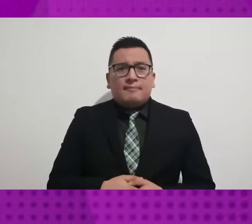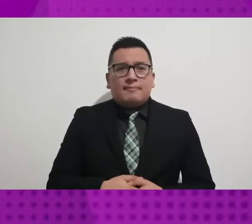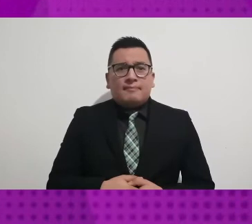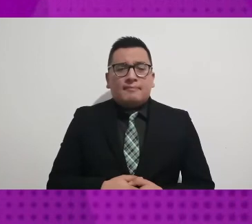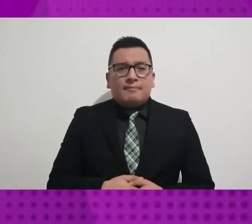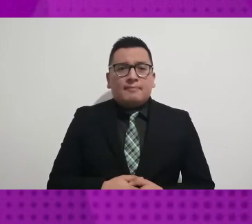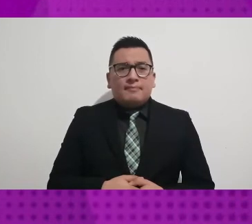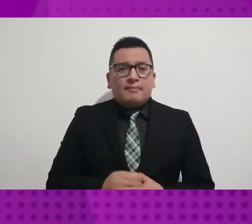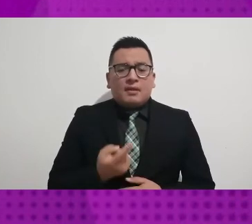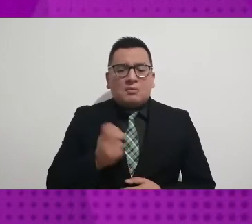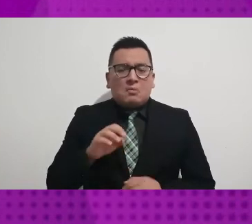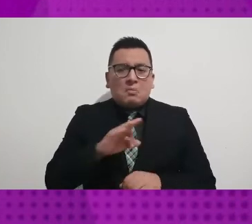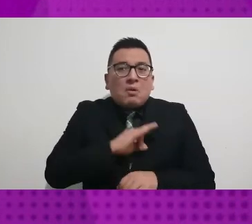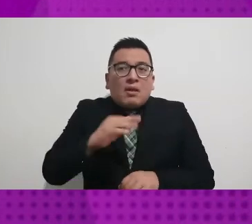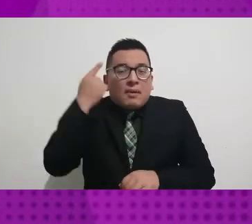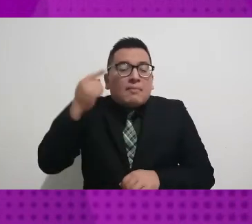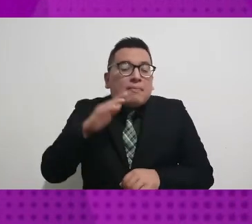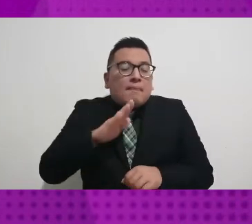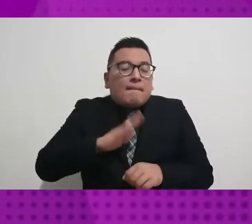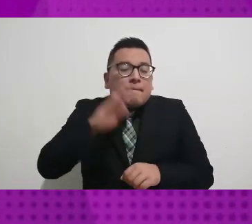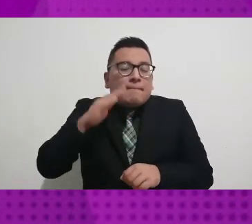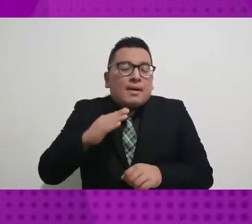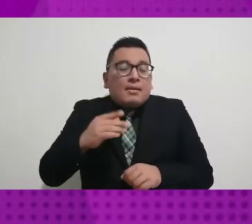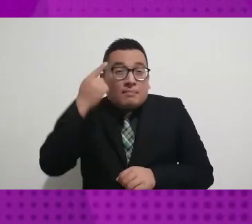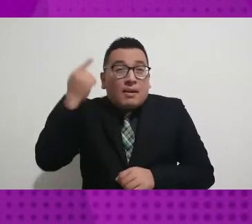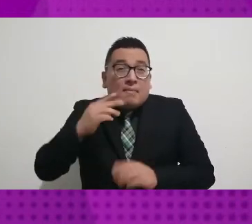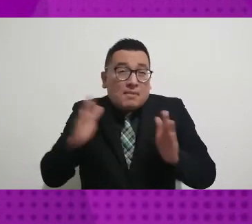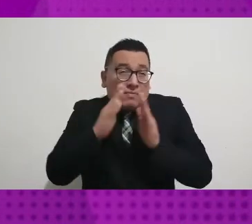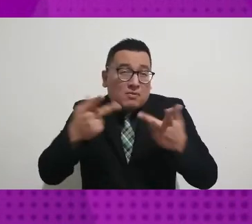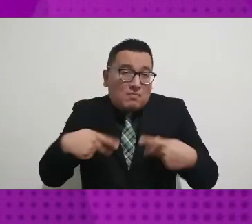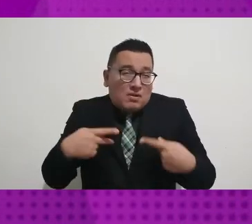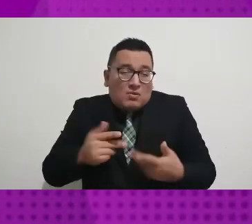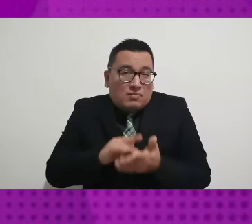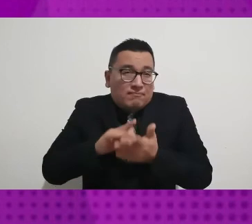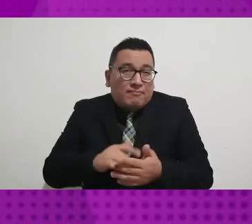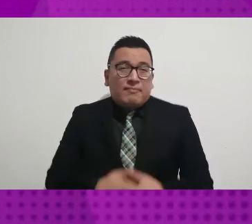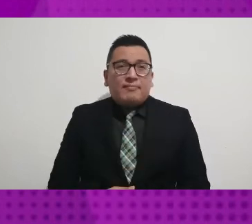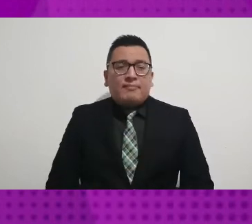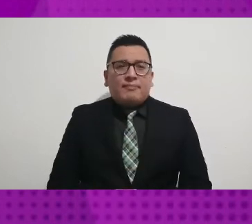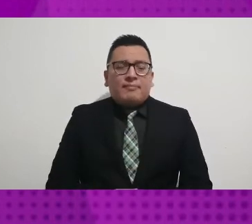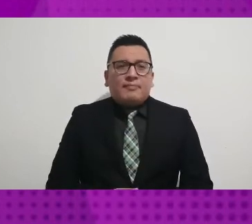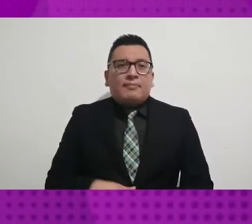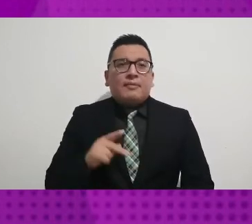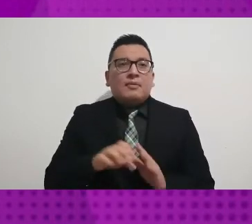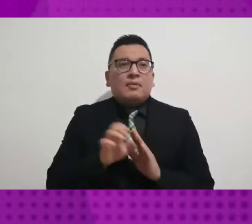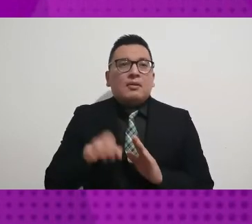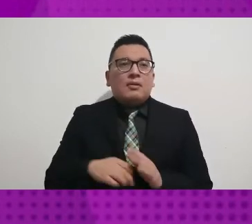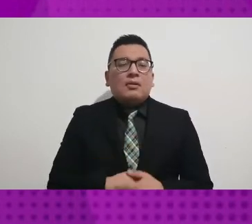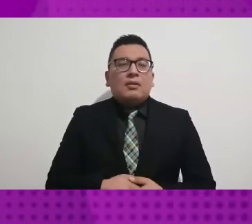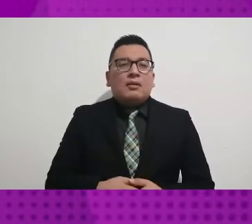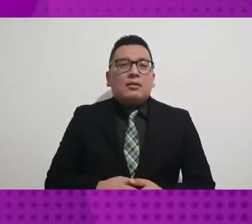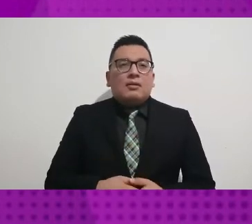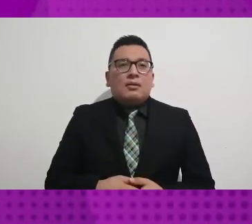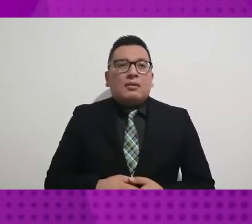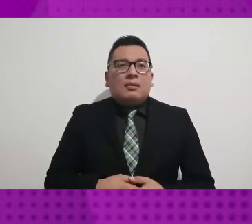importante respecto a que es una posibilidad más de participación para los ciudadanos y que esto, la figura